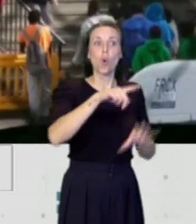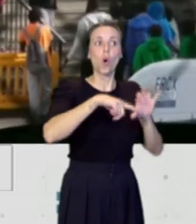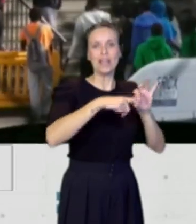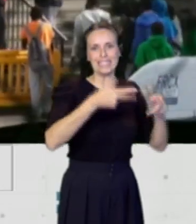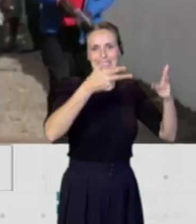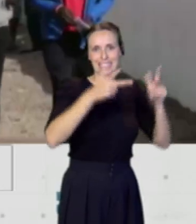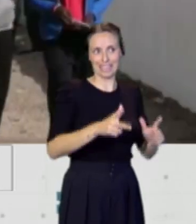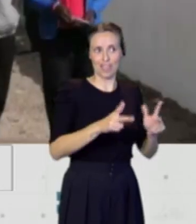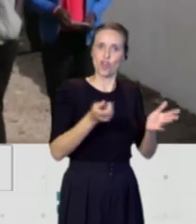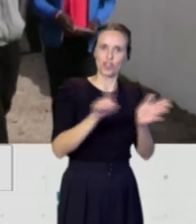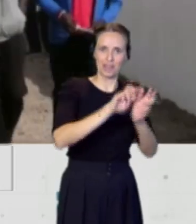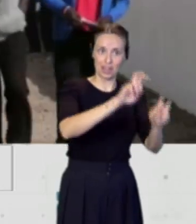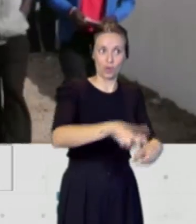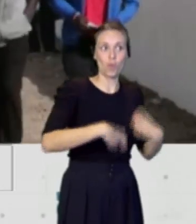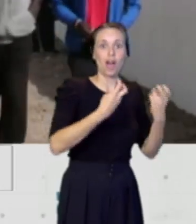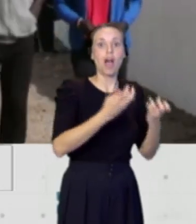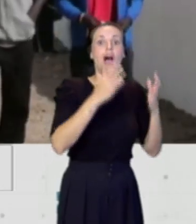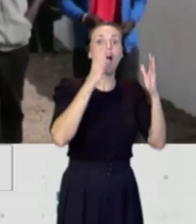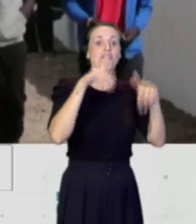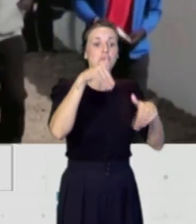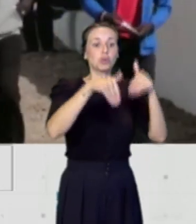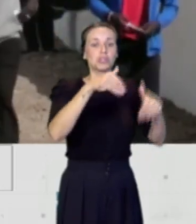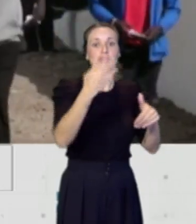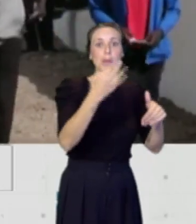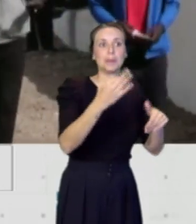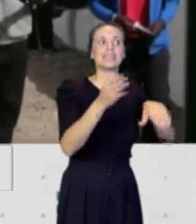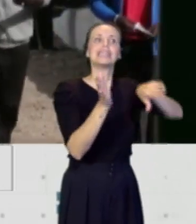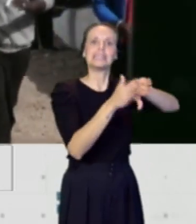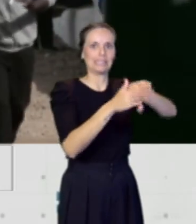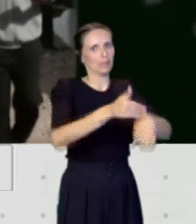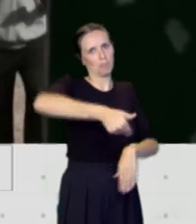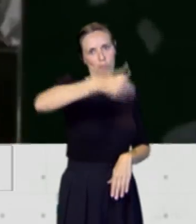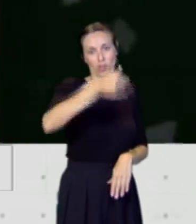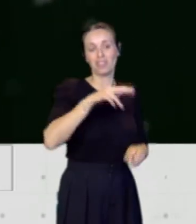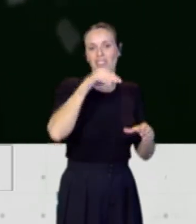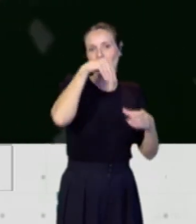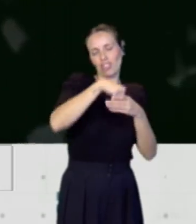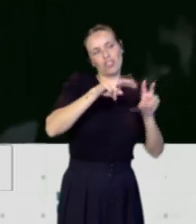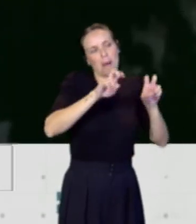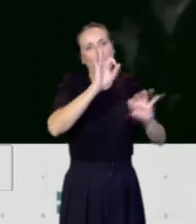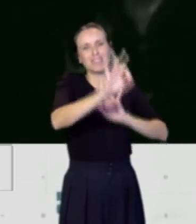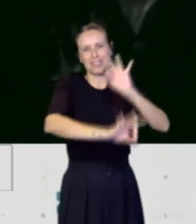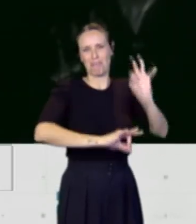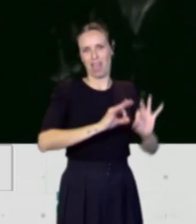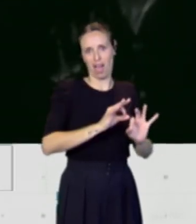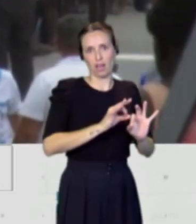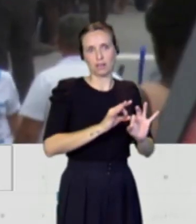han dejado un escenario en el que la izquierda va a tener un papel decisivo ahora en la Asamblea. ¿Van a llegar a un